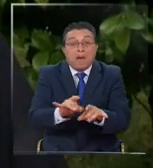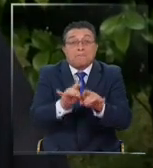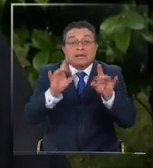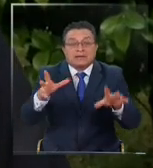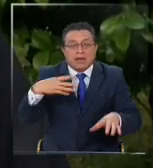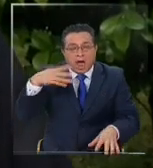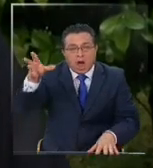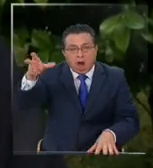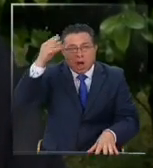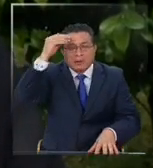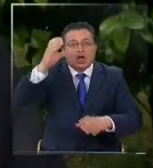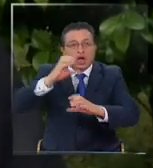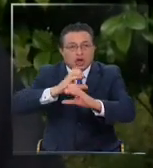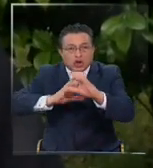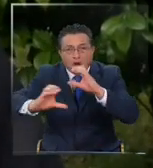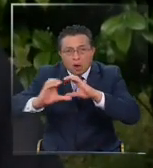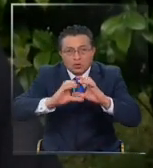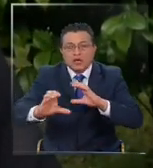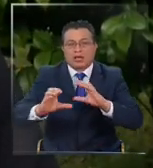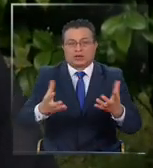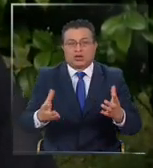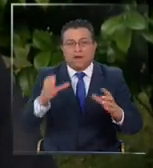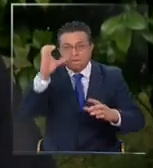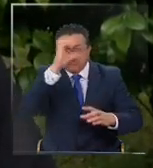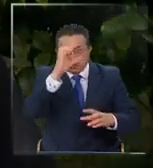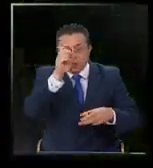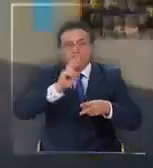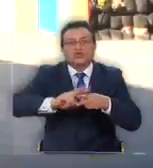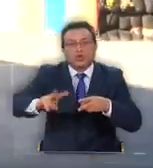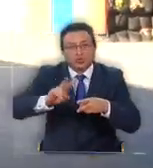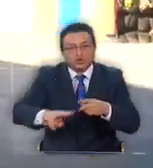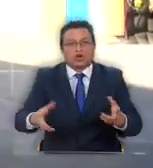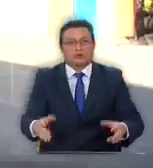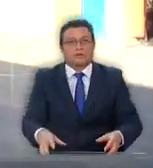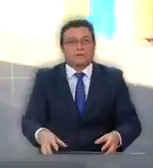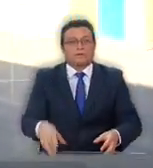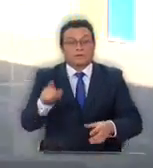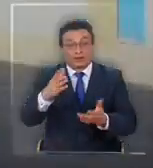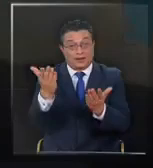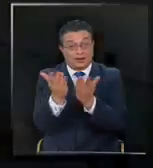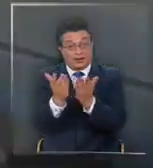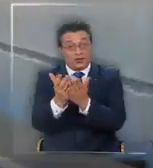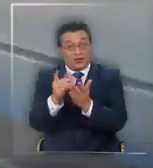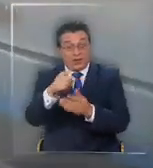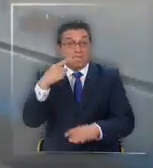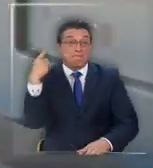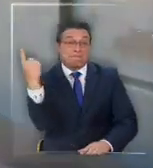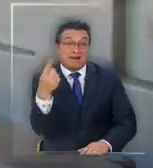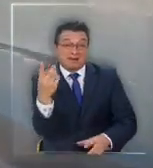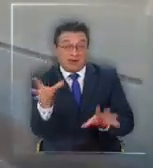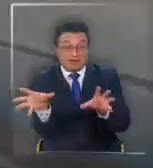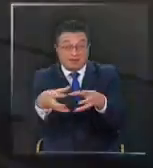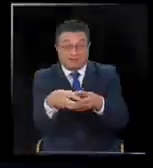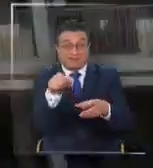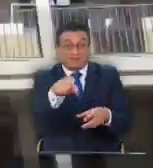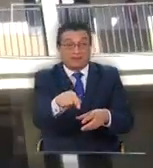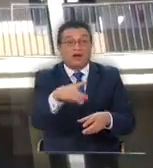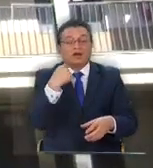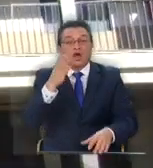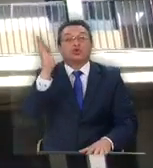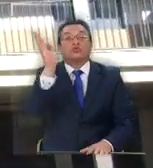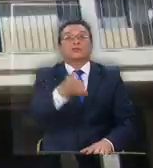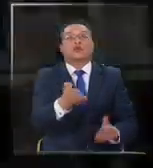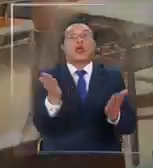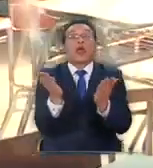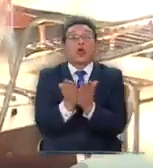comprensión de comunicación de usca de búsqueda de soluciones la corporación de colegios particulares argumenta que la suspensión de clases